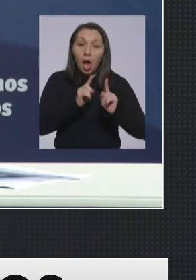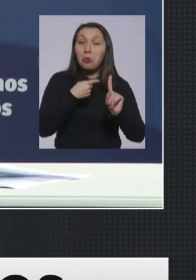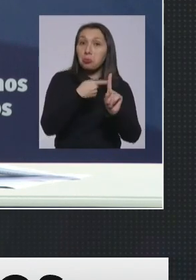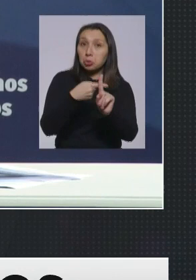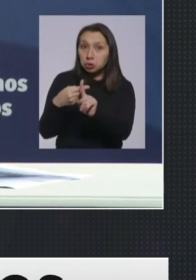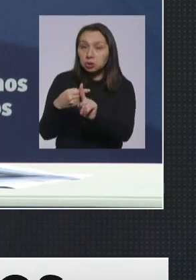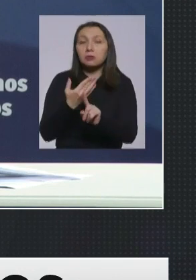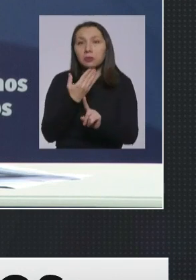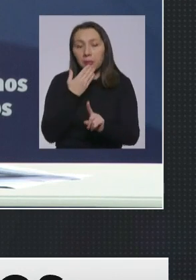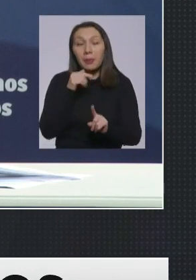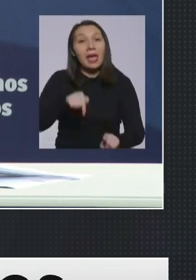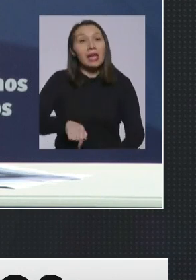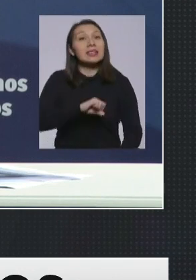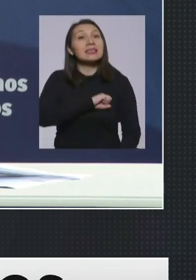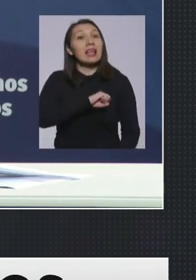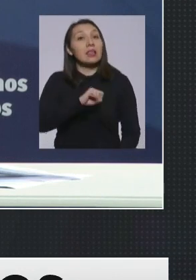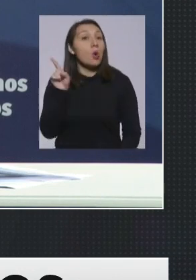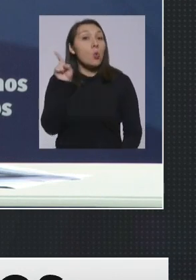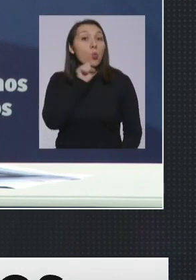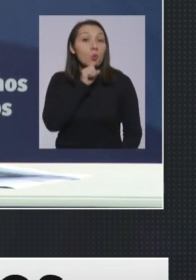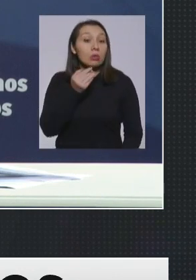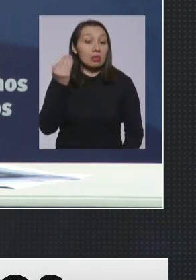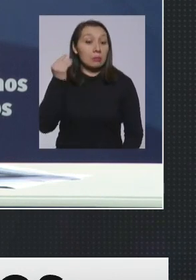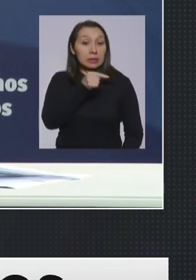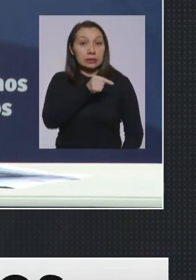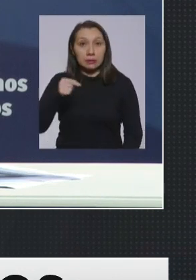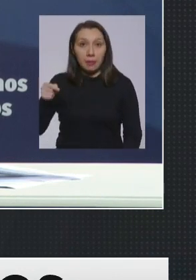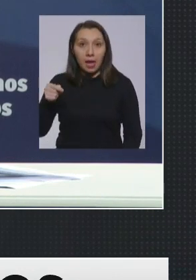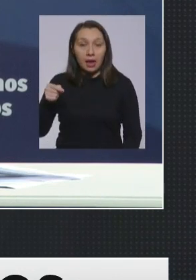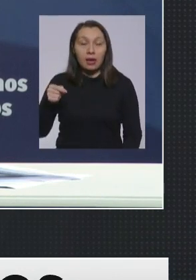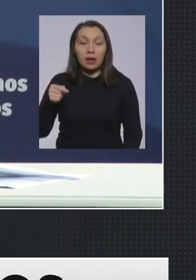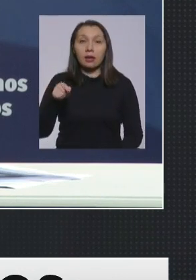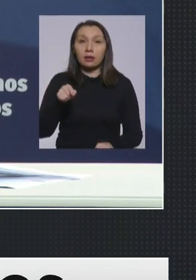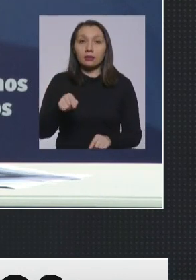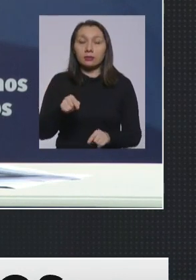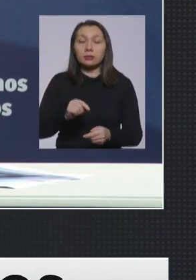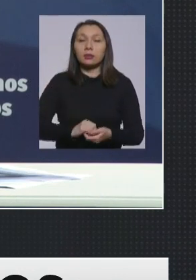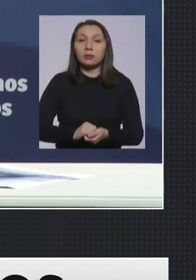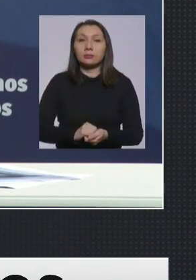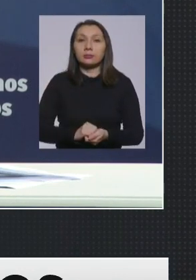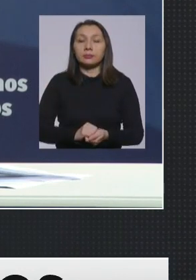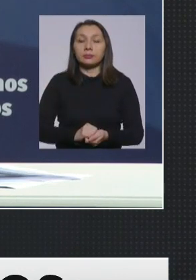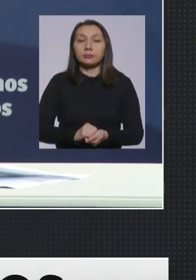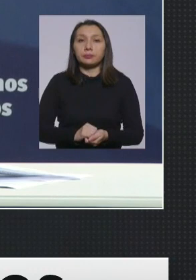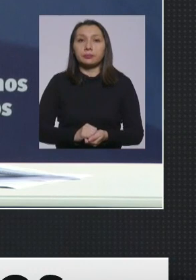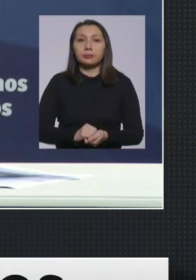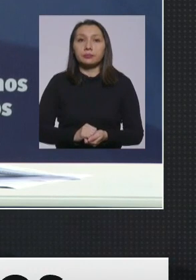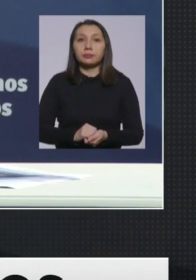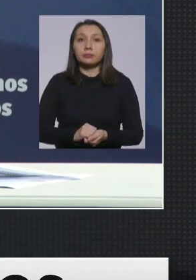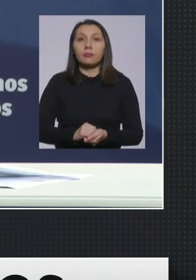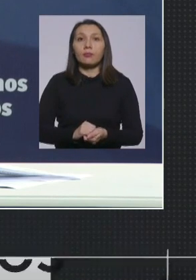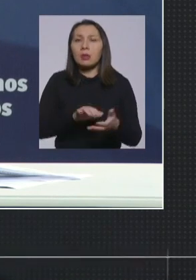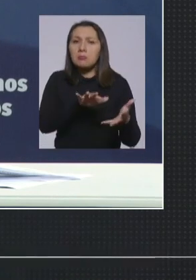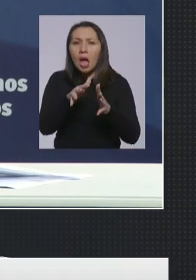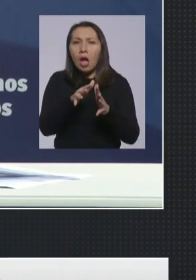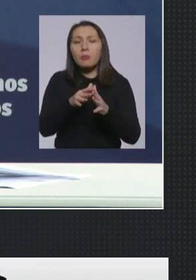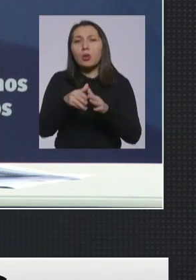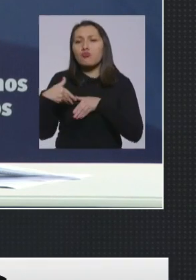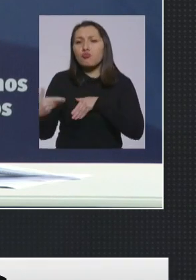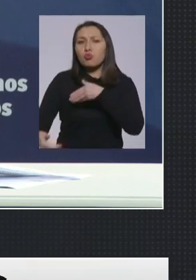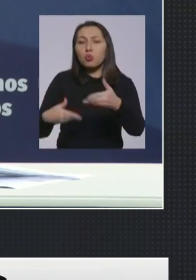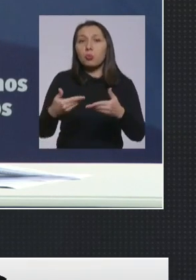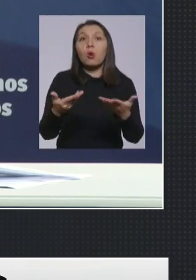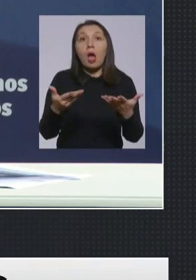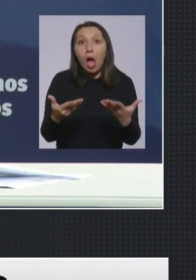positivo que en santiago en la última semana la promedio móvil de contagios